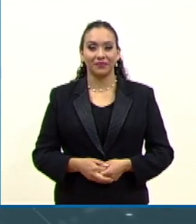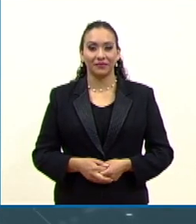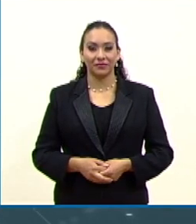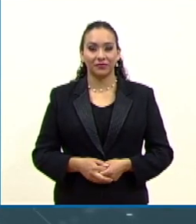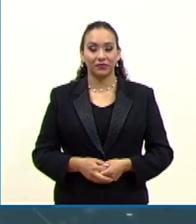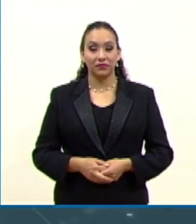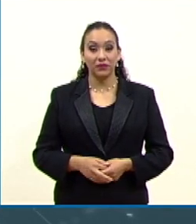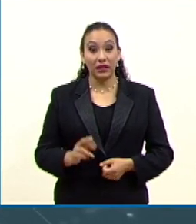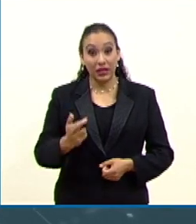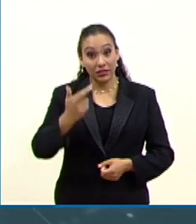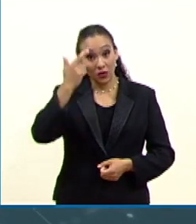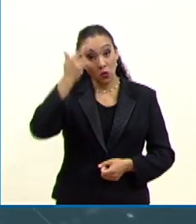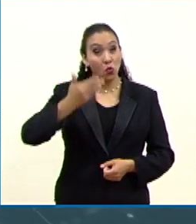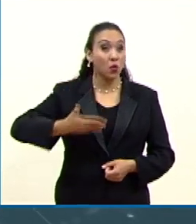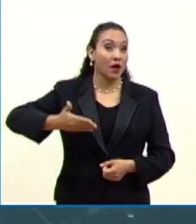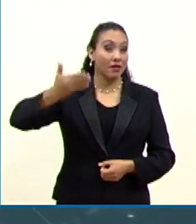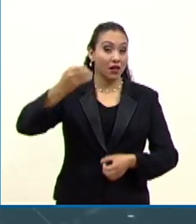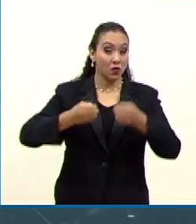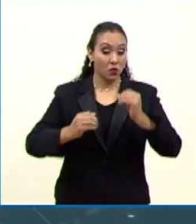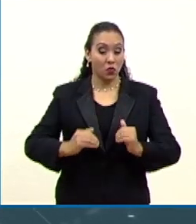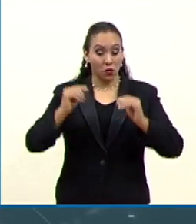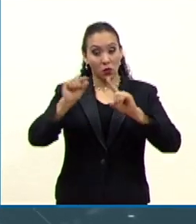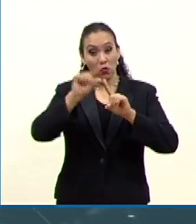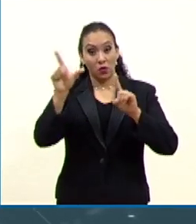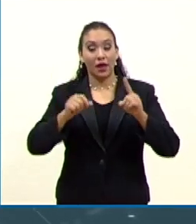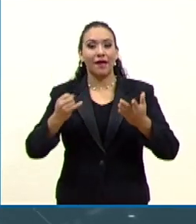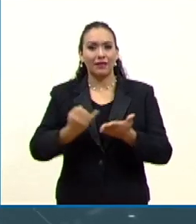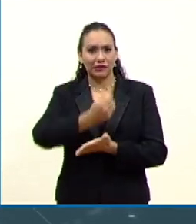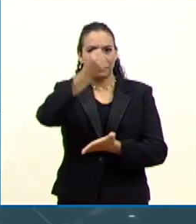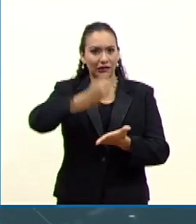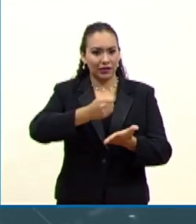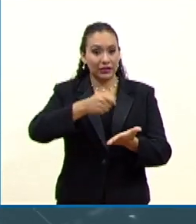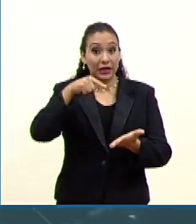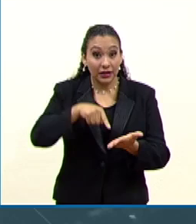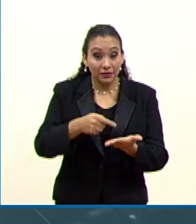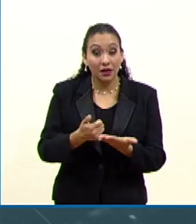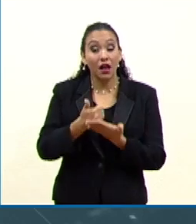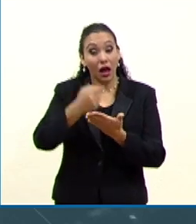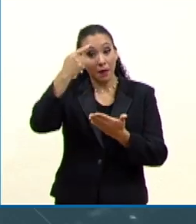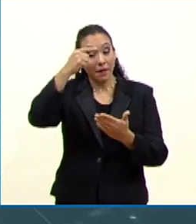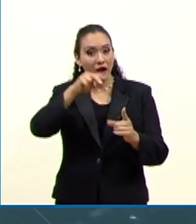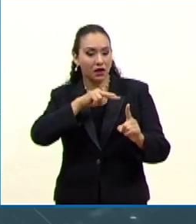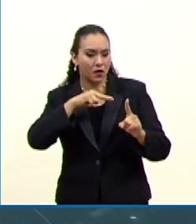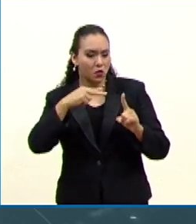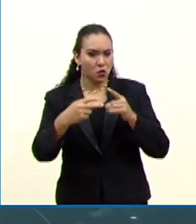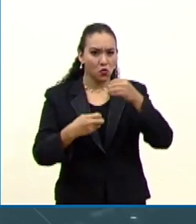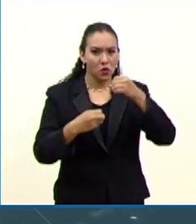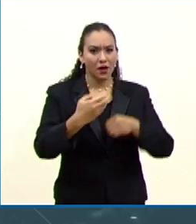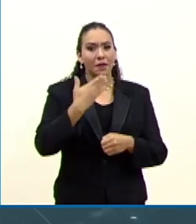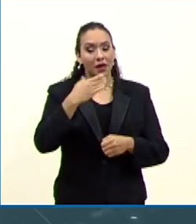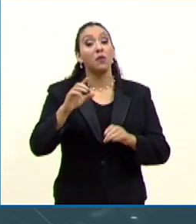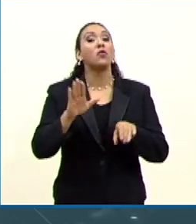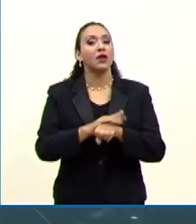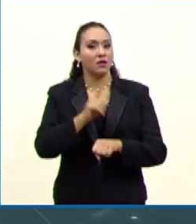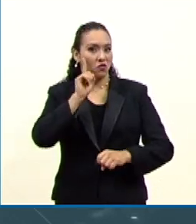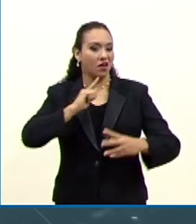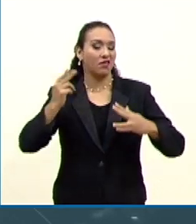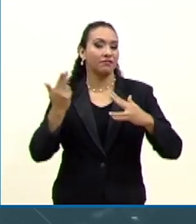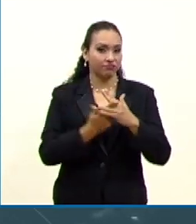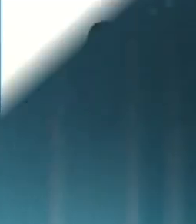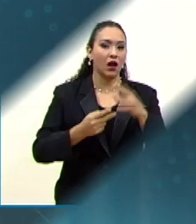Recuerdan sentencias de la Suprema Corte que obligan a juzgar con perspectiva de género crímenes violentos de mujeres.